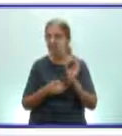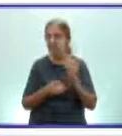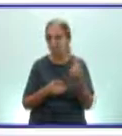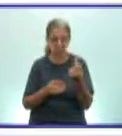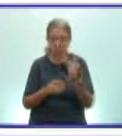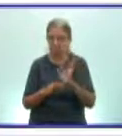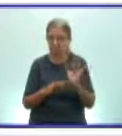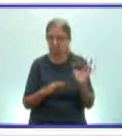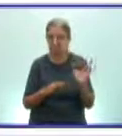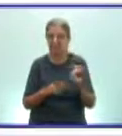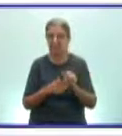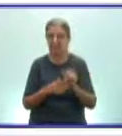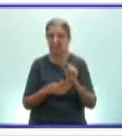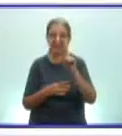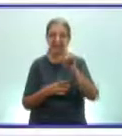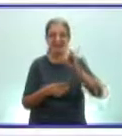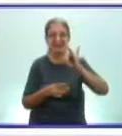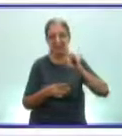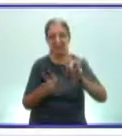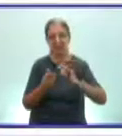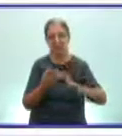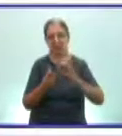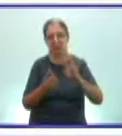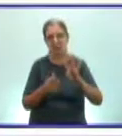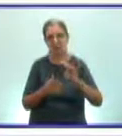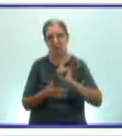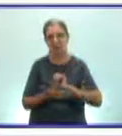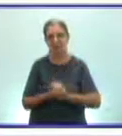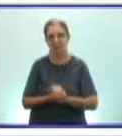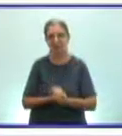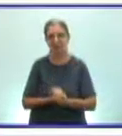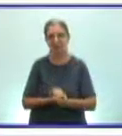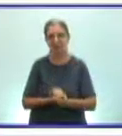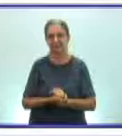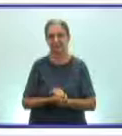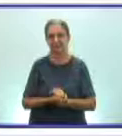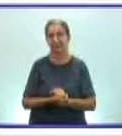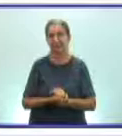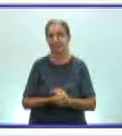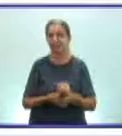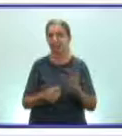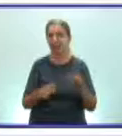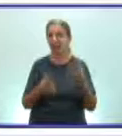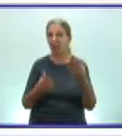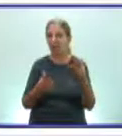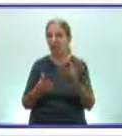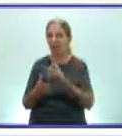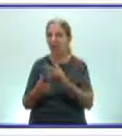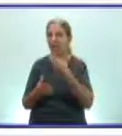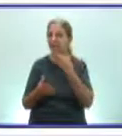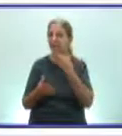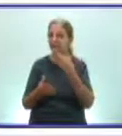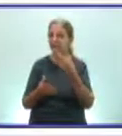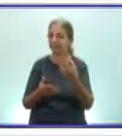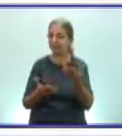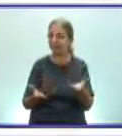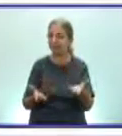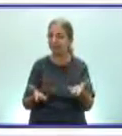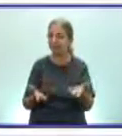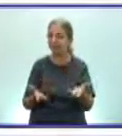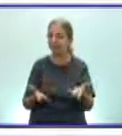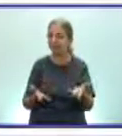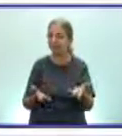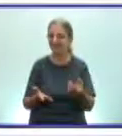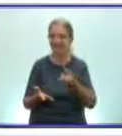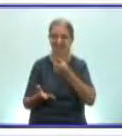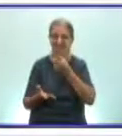sola vez y 17 por 4 que ahí les aparecen los resultados de